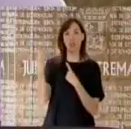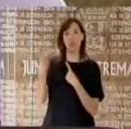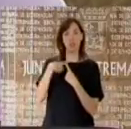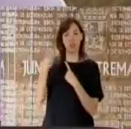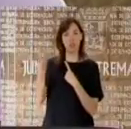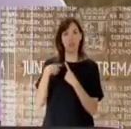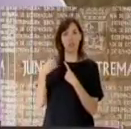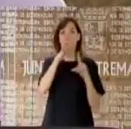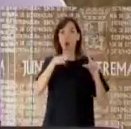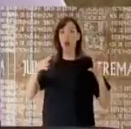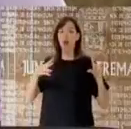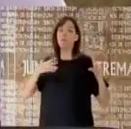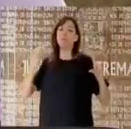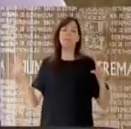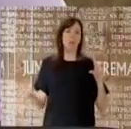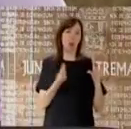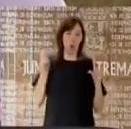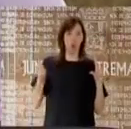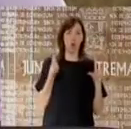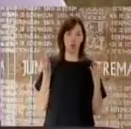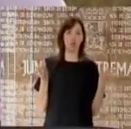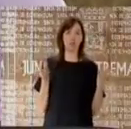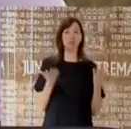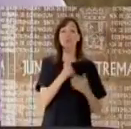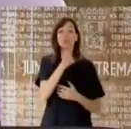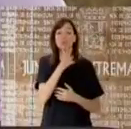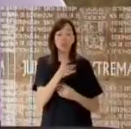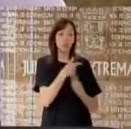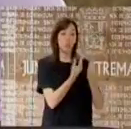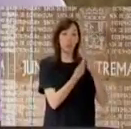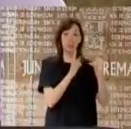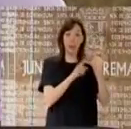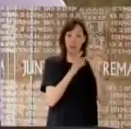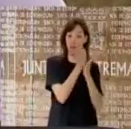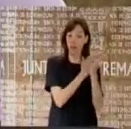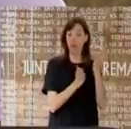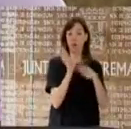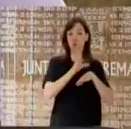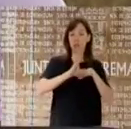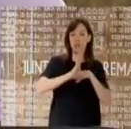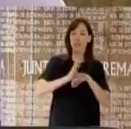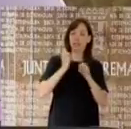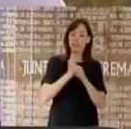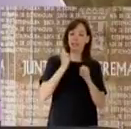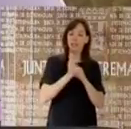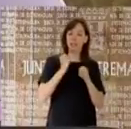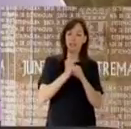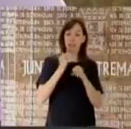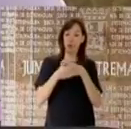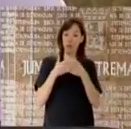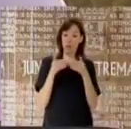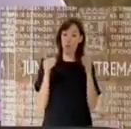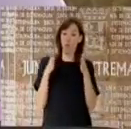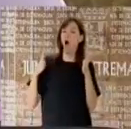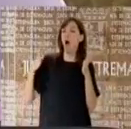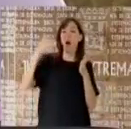son mucho mejores. Con lo cual, por eso, desde la Junta, desde la Consejería, se lleva trabajando desde el inicio de la legislatura en